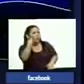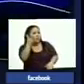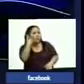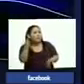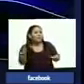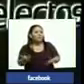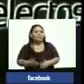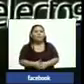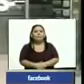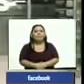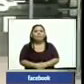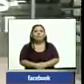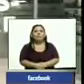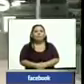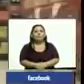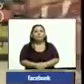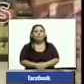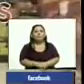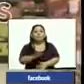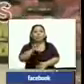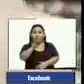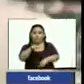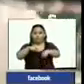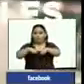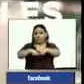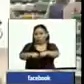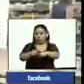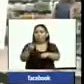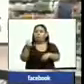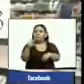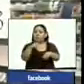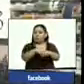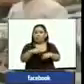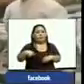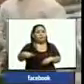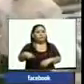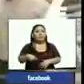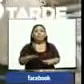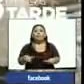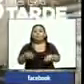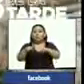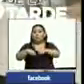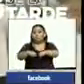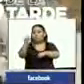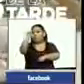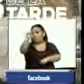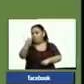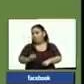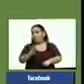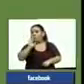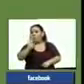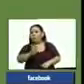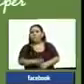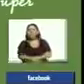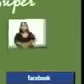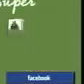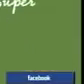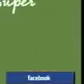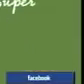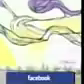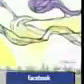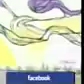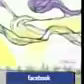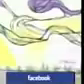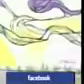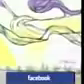nota. Es que en tus Super Selectos ahorras siempre. Super Selectos, tu súper. Presenta.